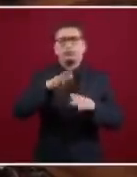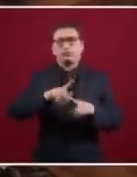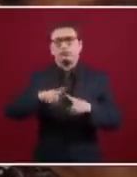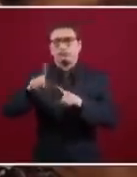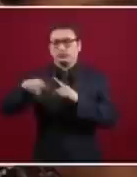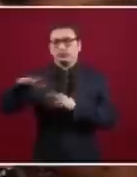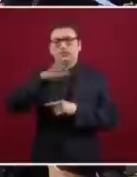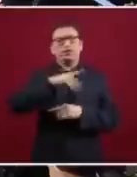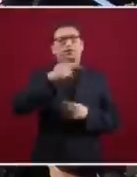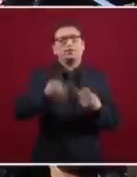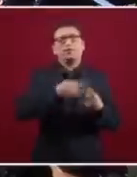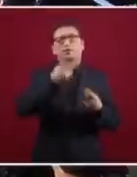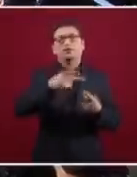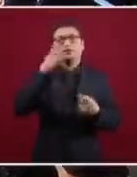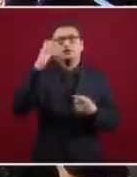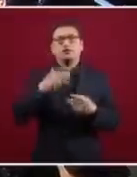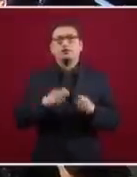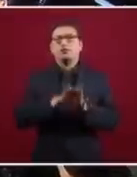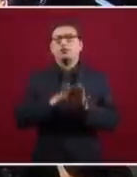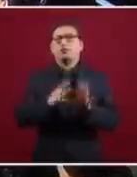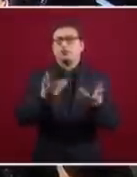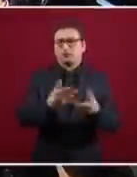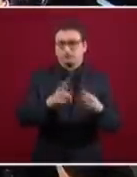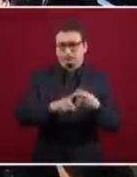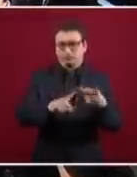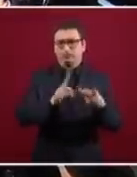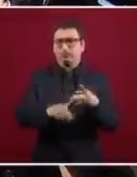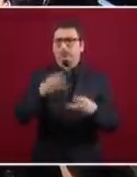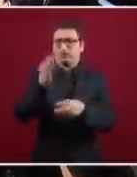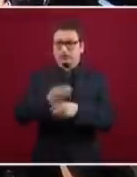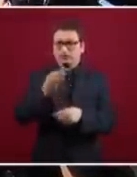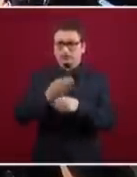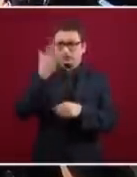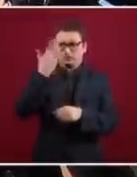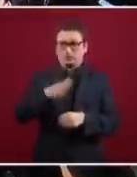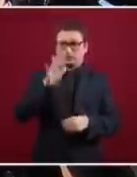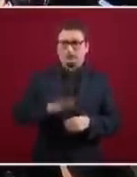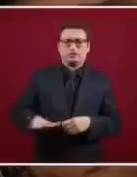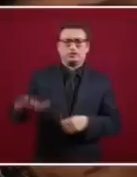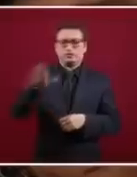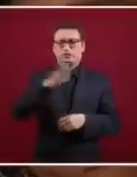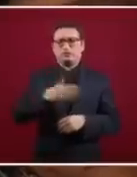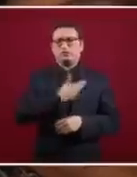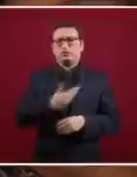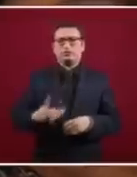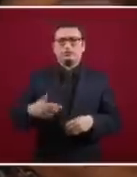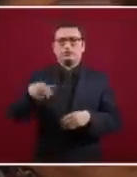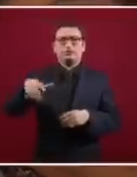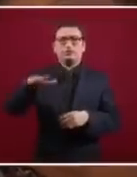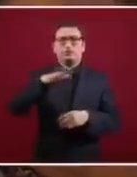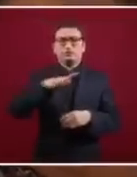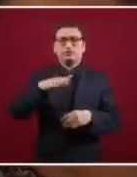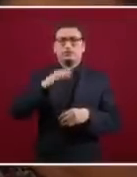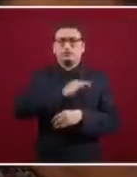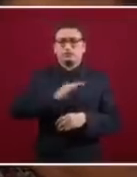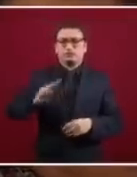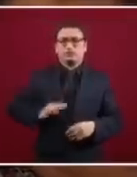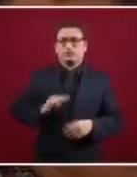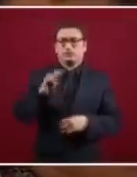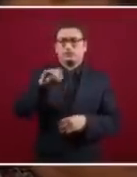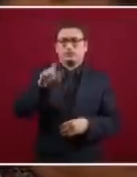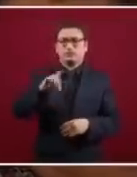culiacán y actualmente la presidenta municipal de manzanillo vive en las instalaciones de